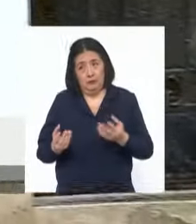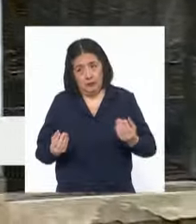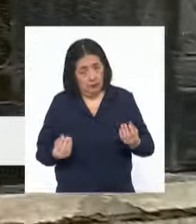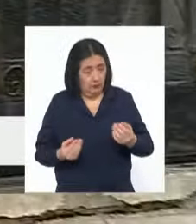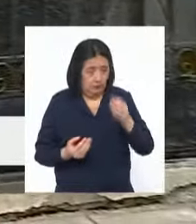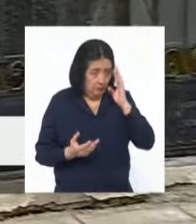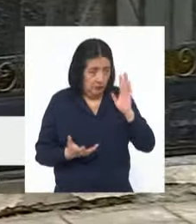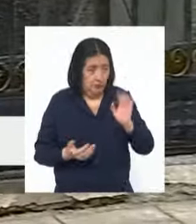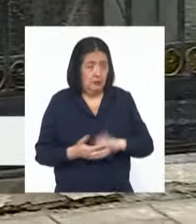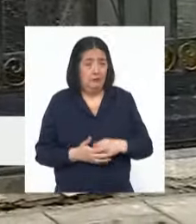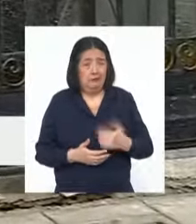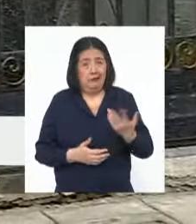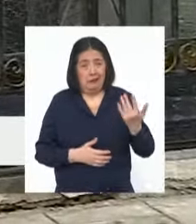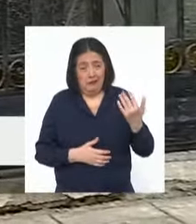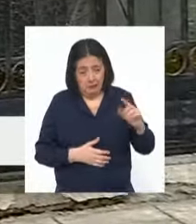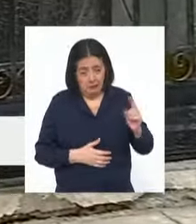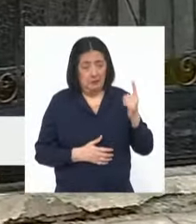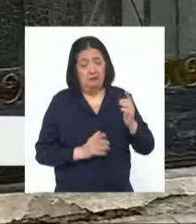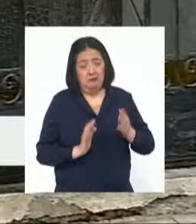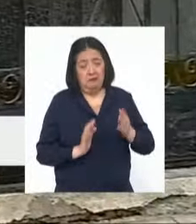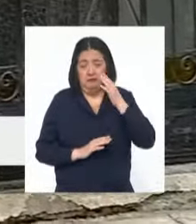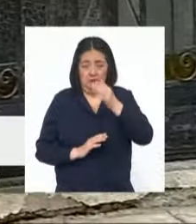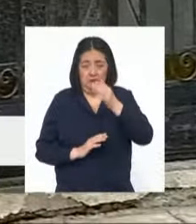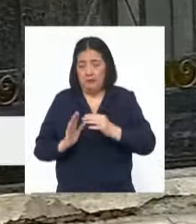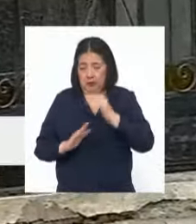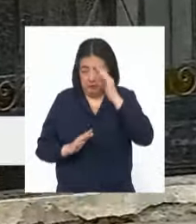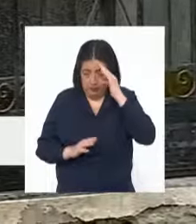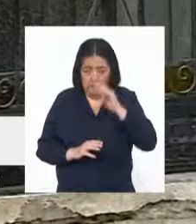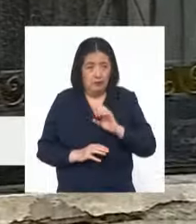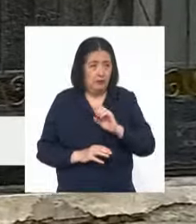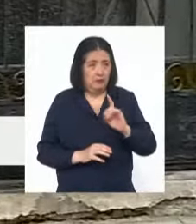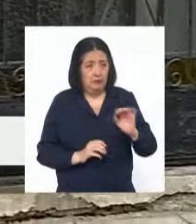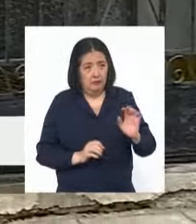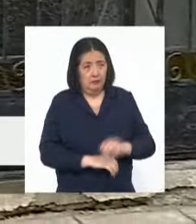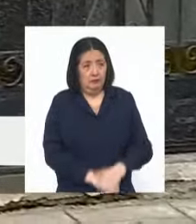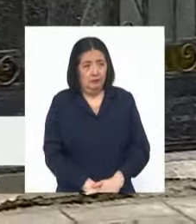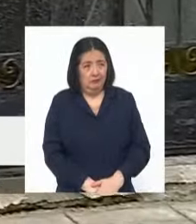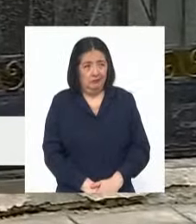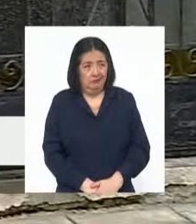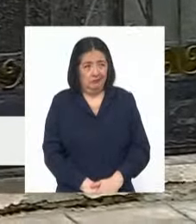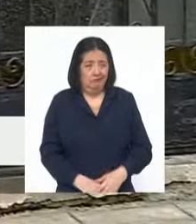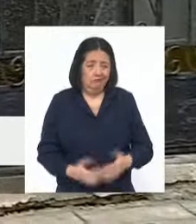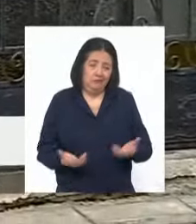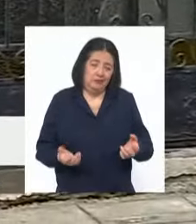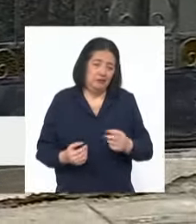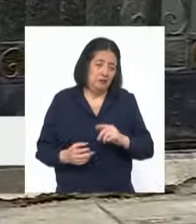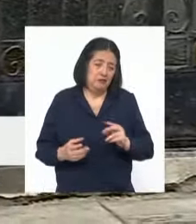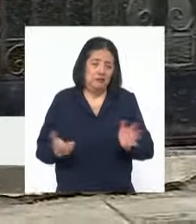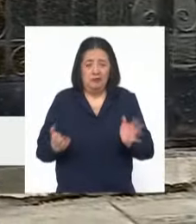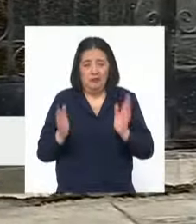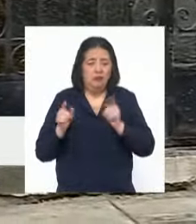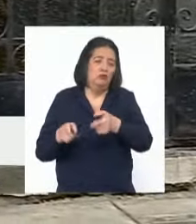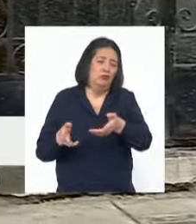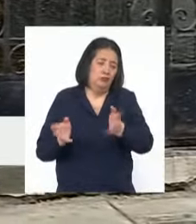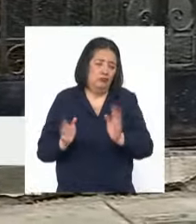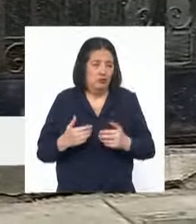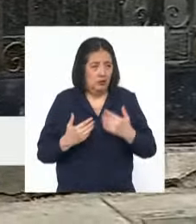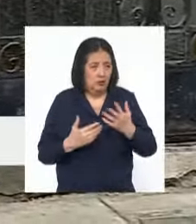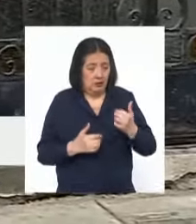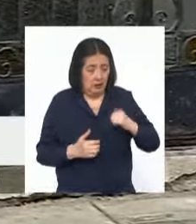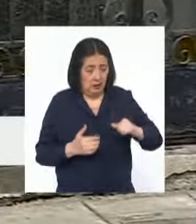lamentablemente. En un principio fuimos a la comisaría Sol de Oro, pero prácticamente nos dice que nosotros nos encarguemos, ¿no? Gracias